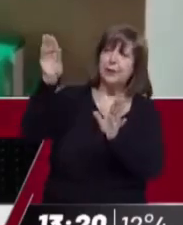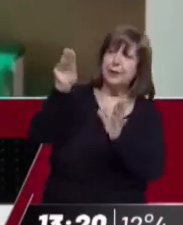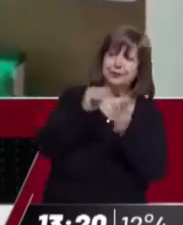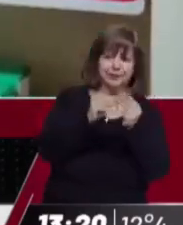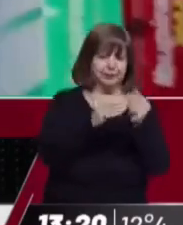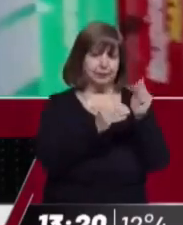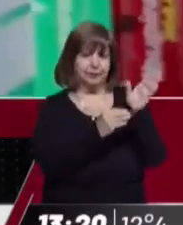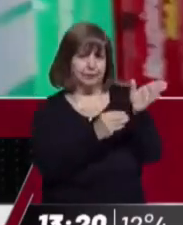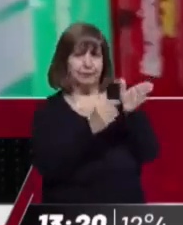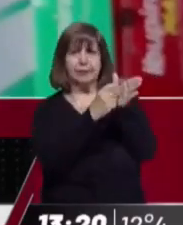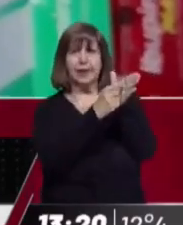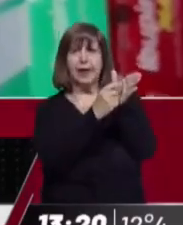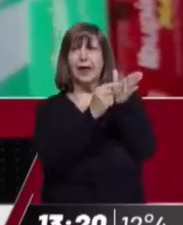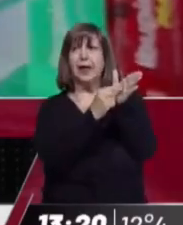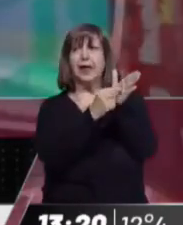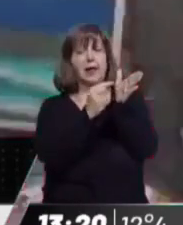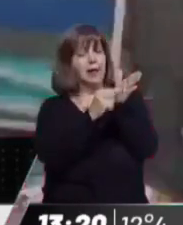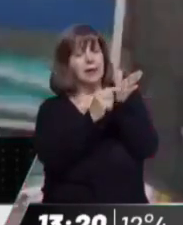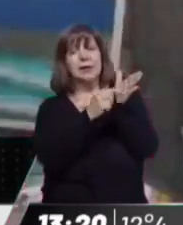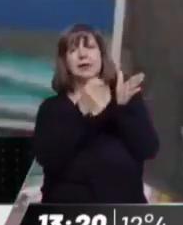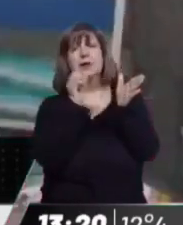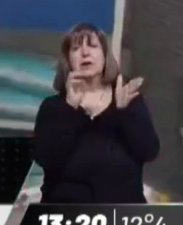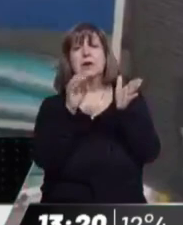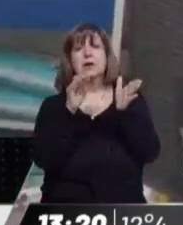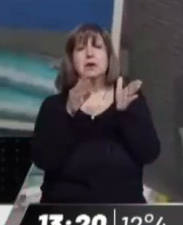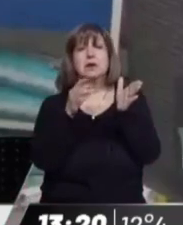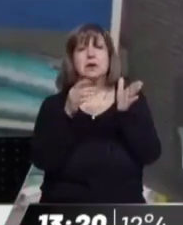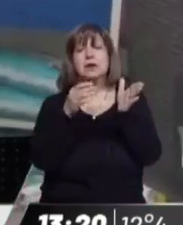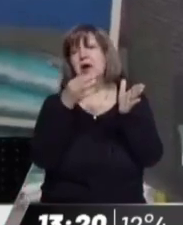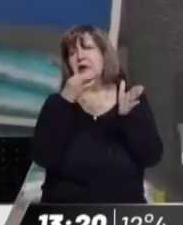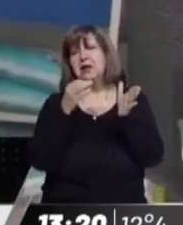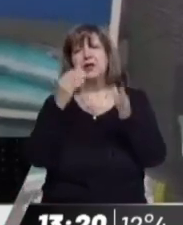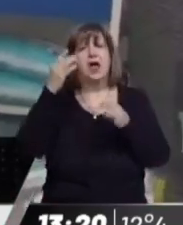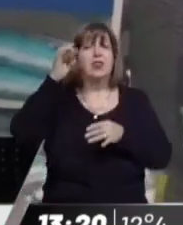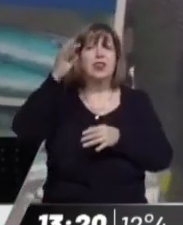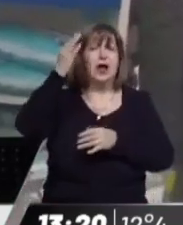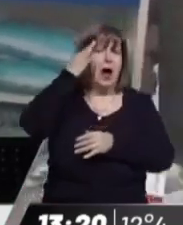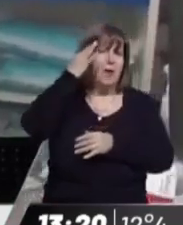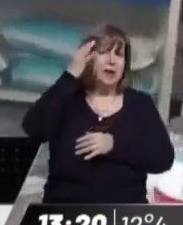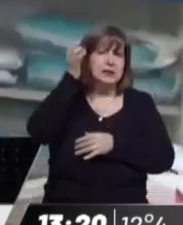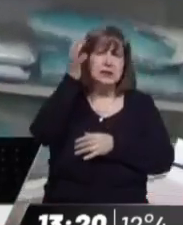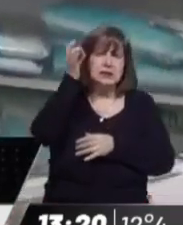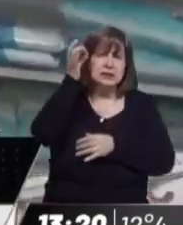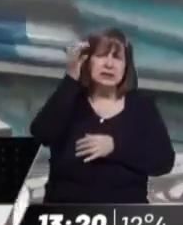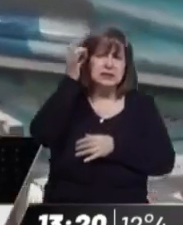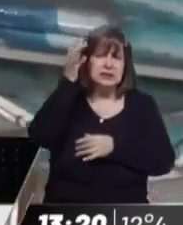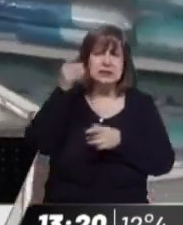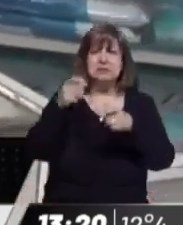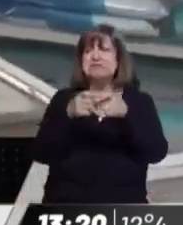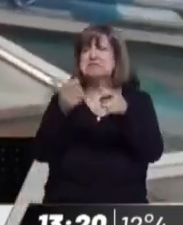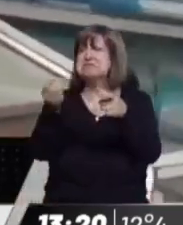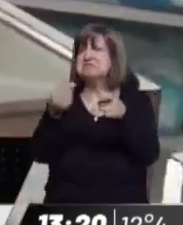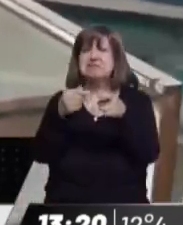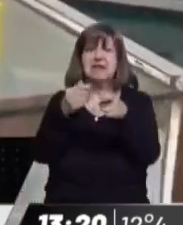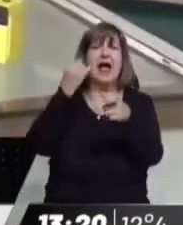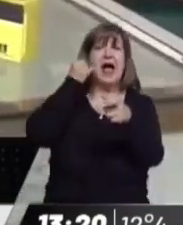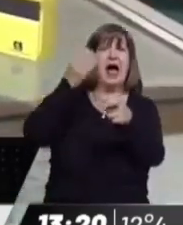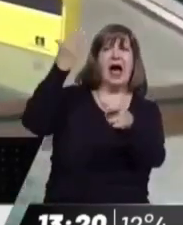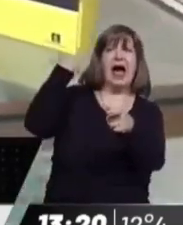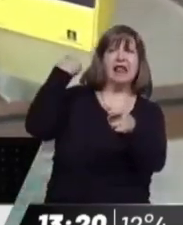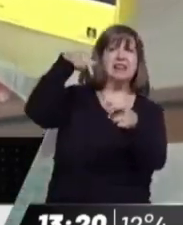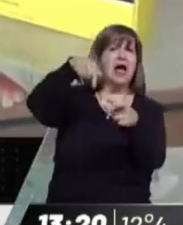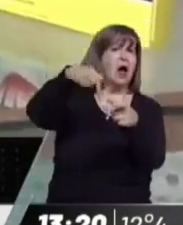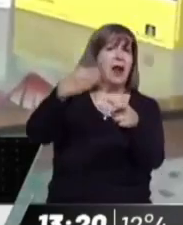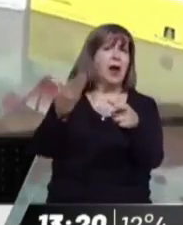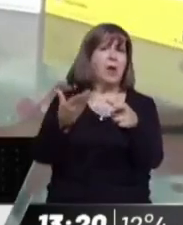quieren arrancamos por cuál por este que este es algo de venta libre dolor de cabeza y además se ocupa mucho en casa Qué precio tenía Qué precio tiene